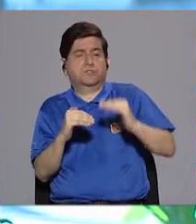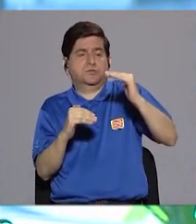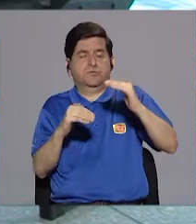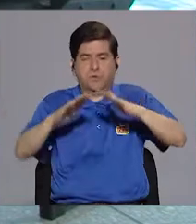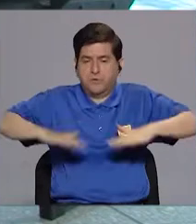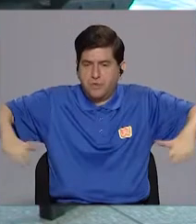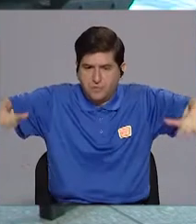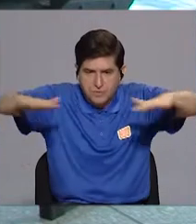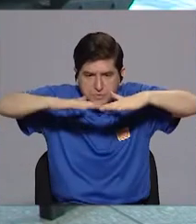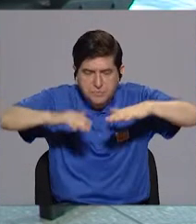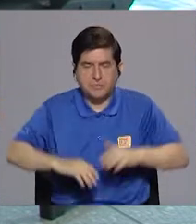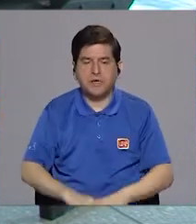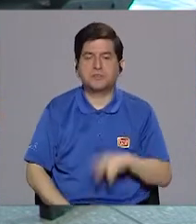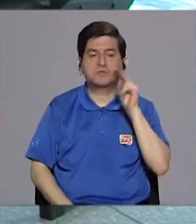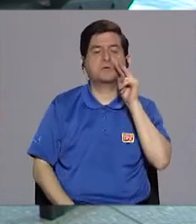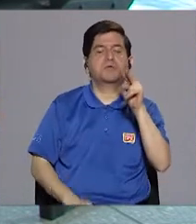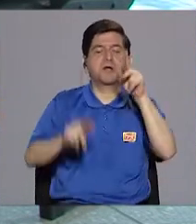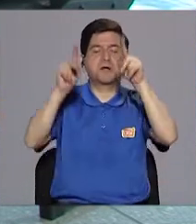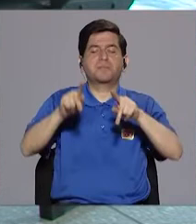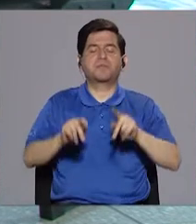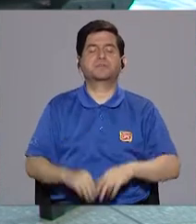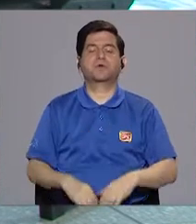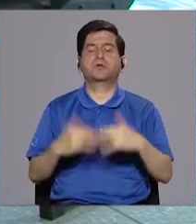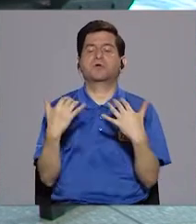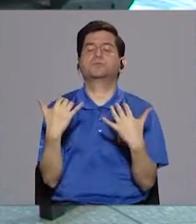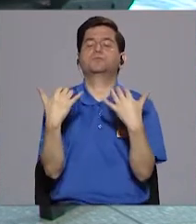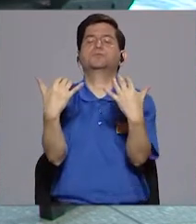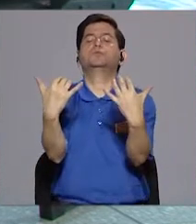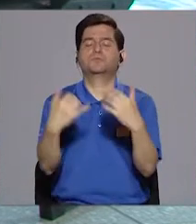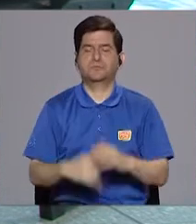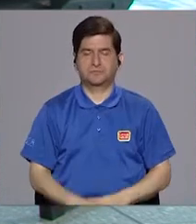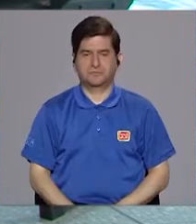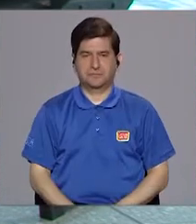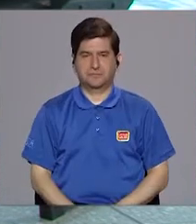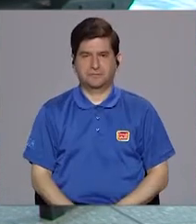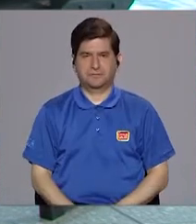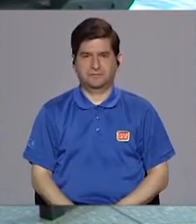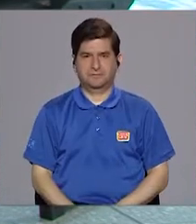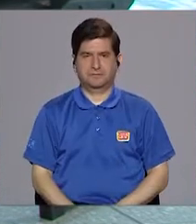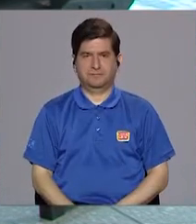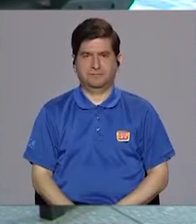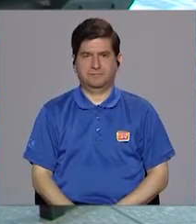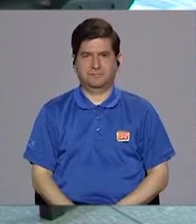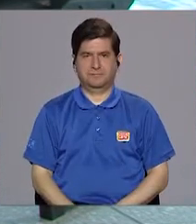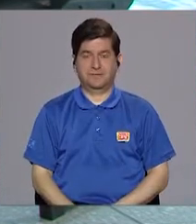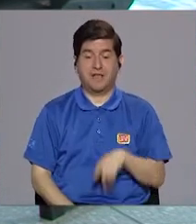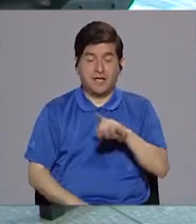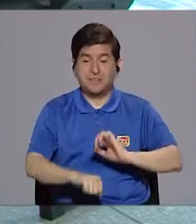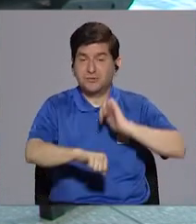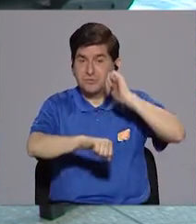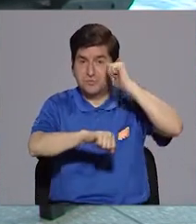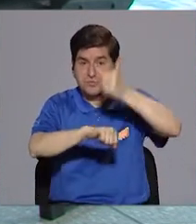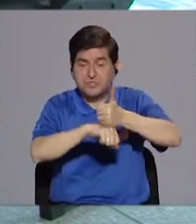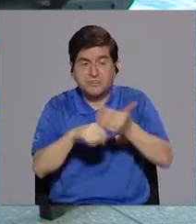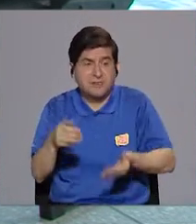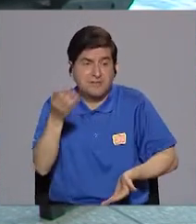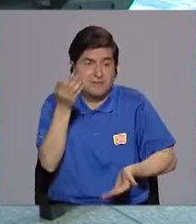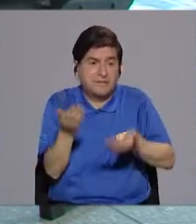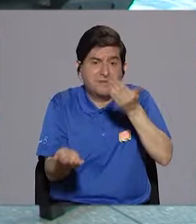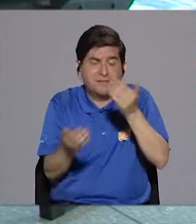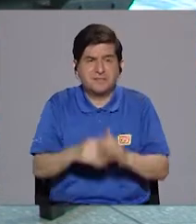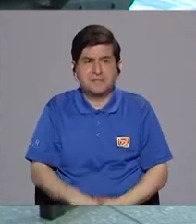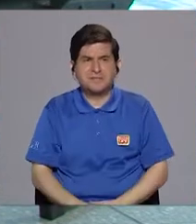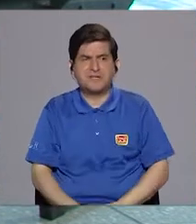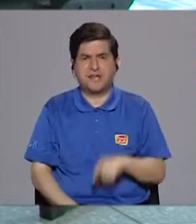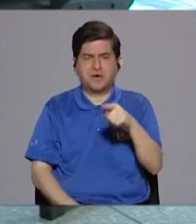escenario y miraba al público desde arriba del escenario hacia abajo. Sí, sí. Creando un